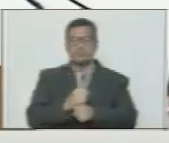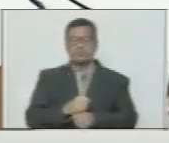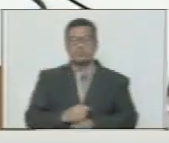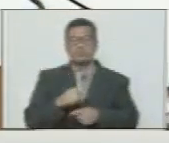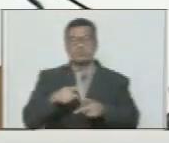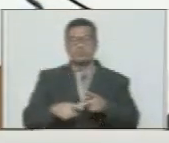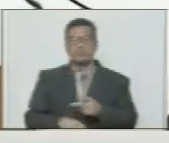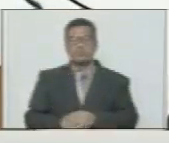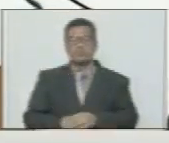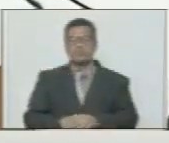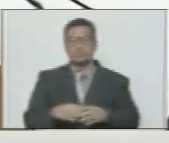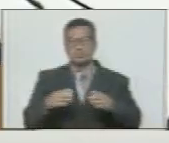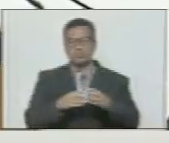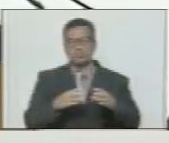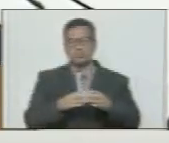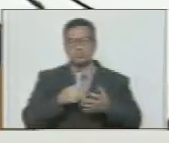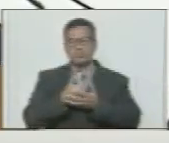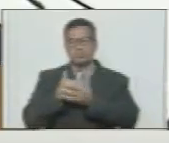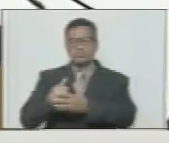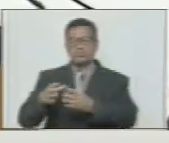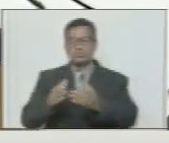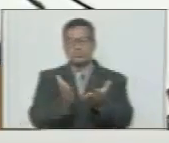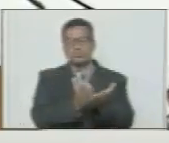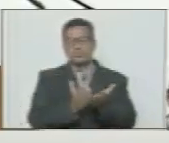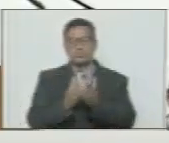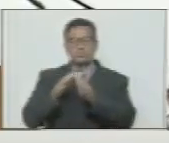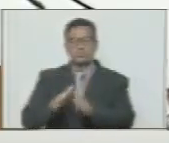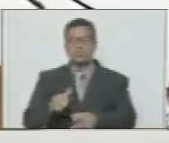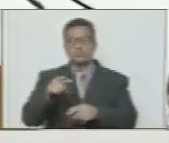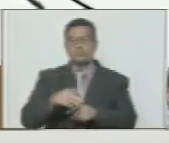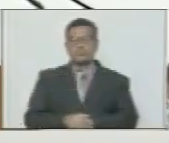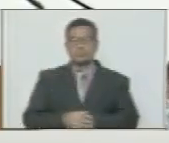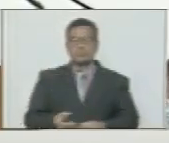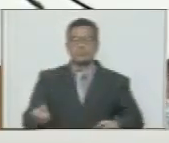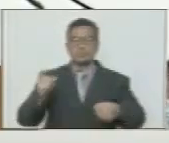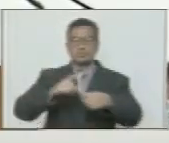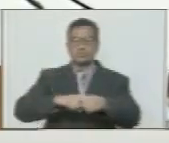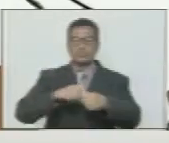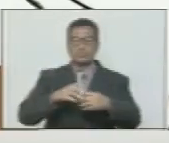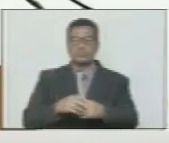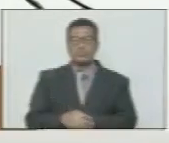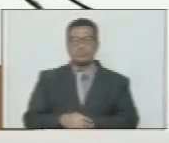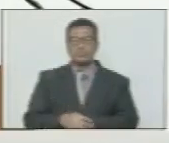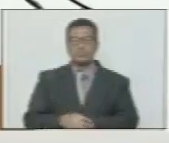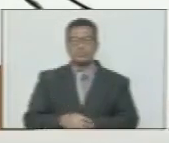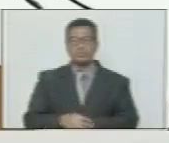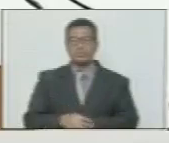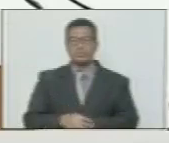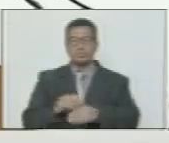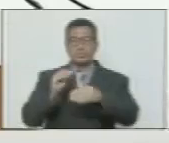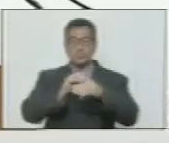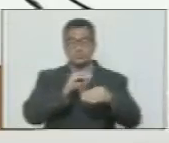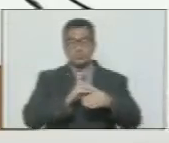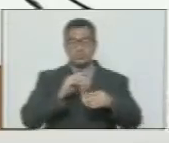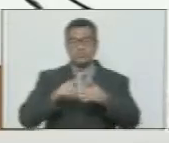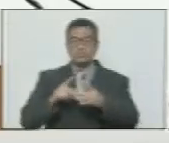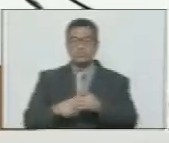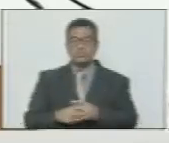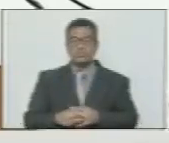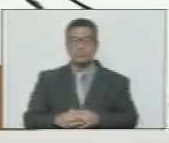trabaja en el equipo de bienestar estudiantil. Luego forma parte del